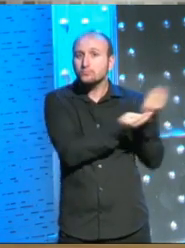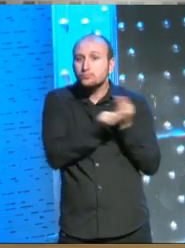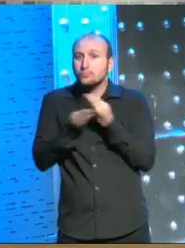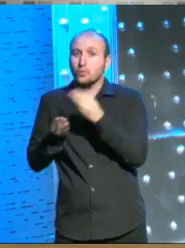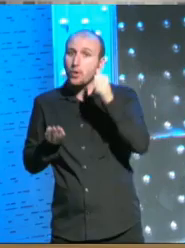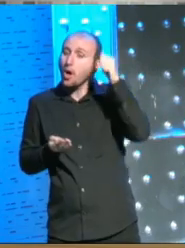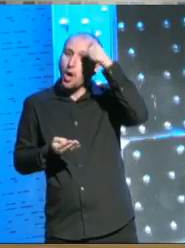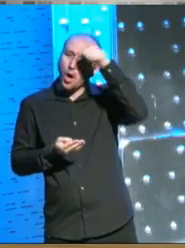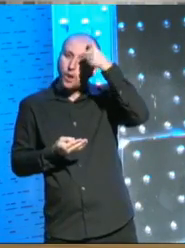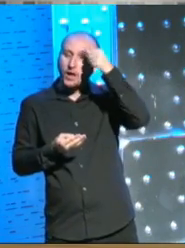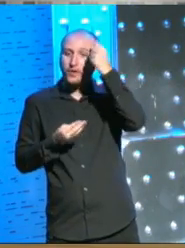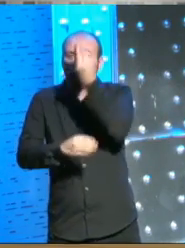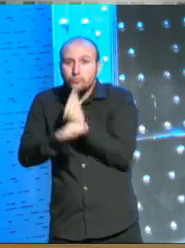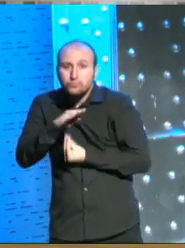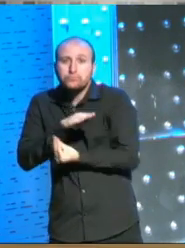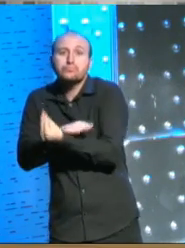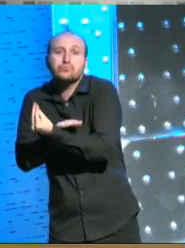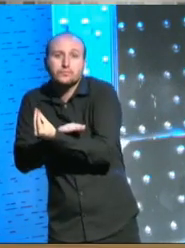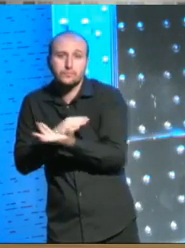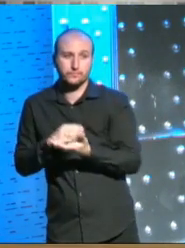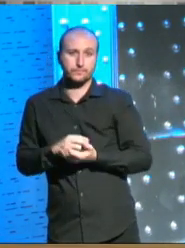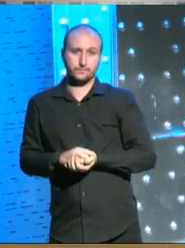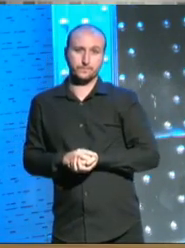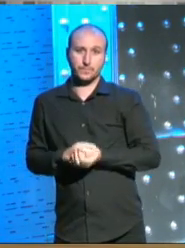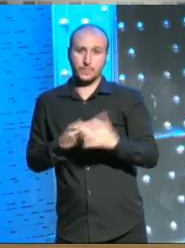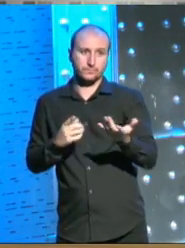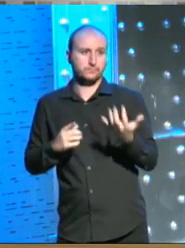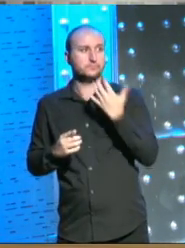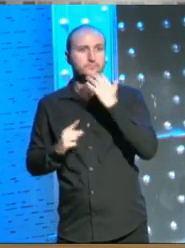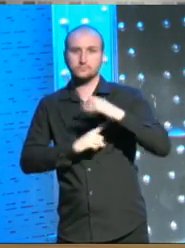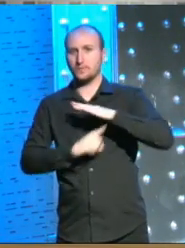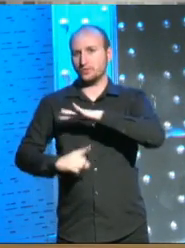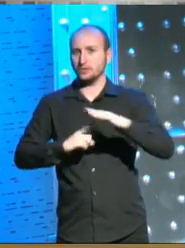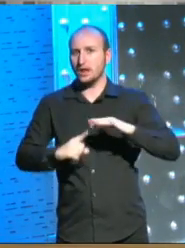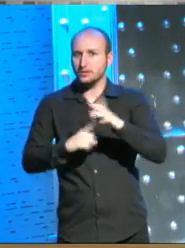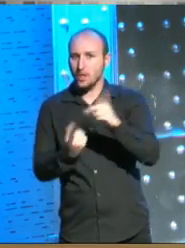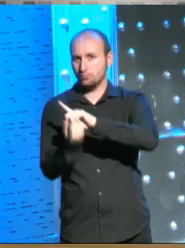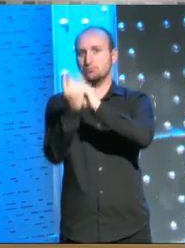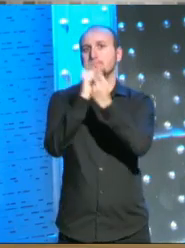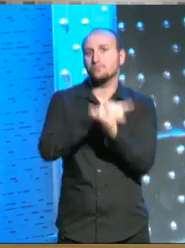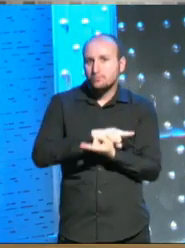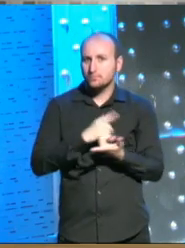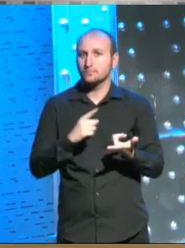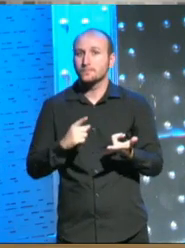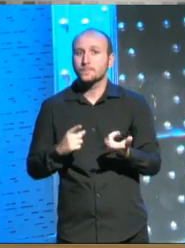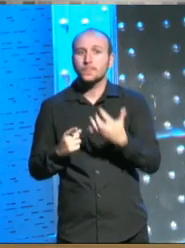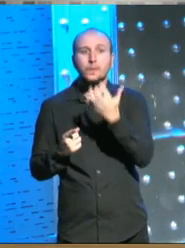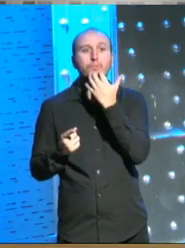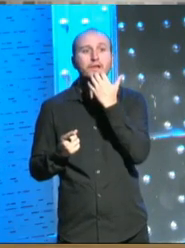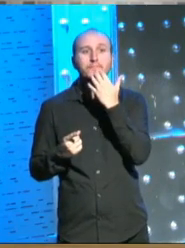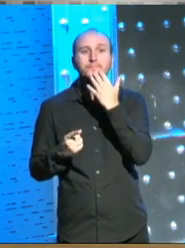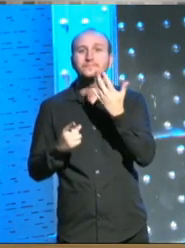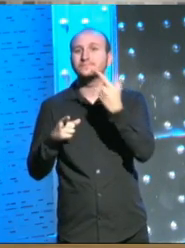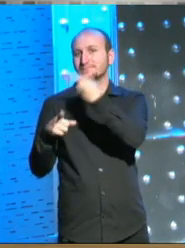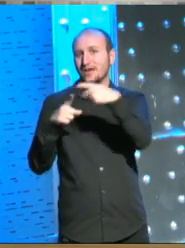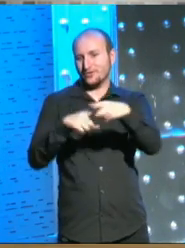macho los fecunda, para que vean qué rara es la naturaleza, porque, en fin, en la vida humana las